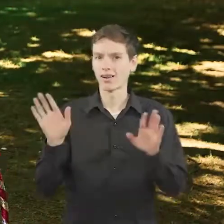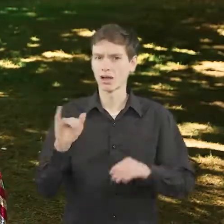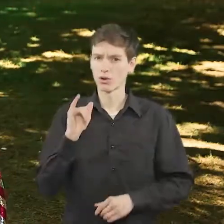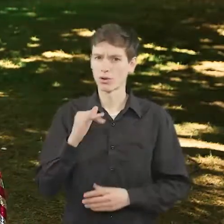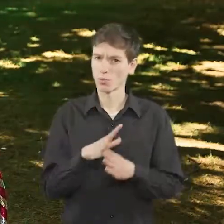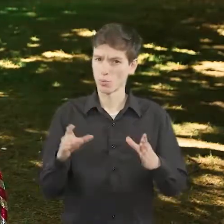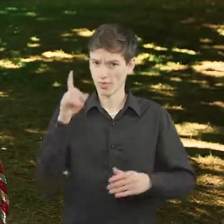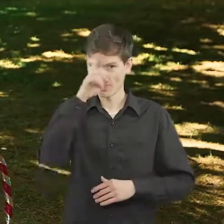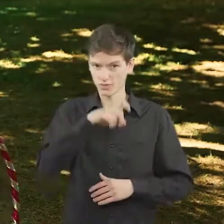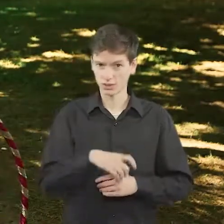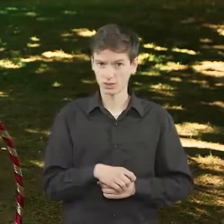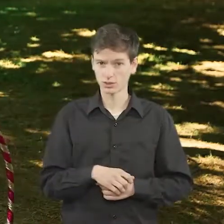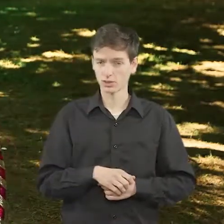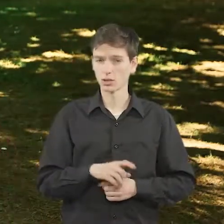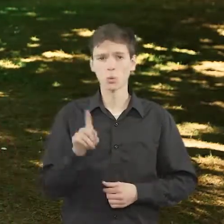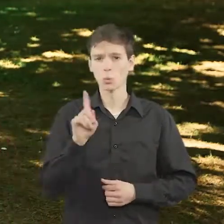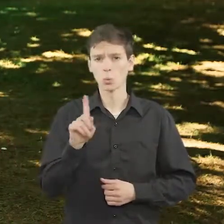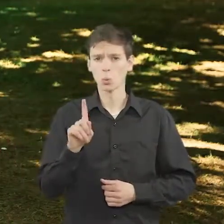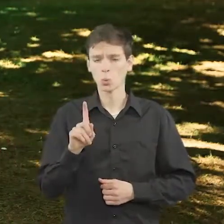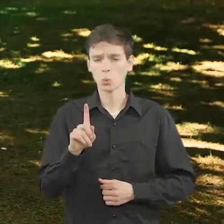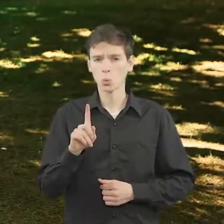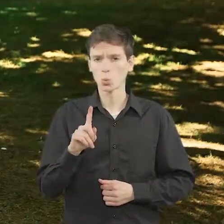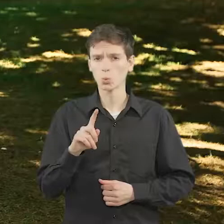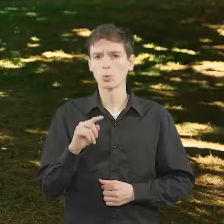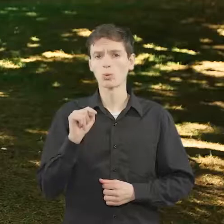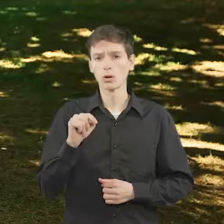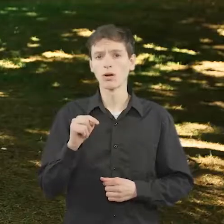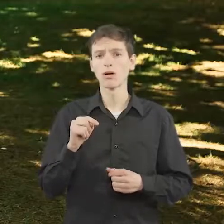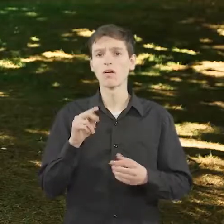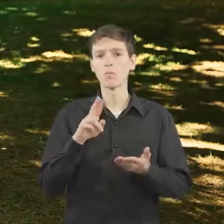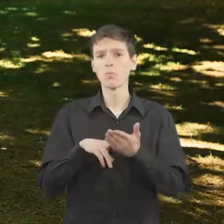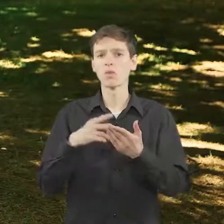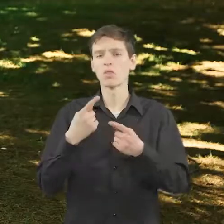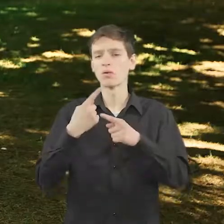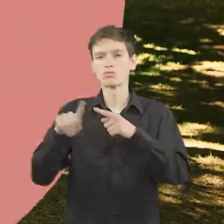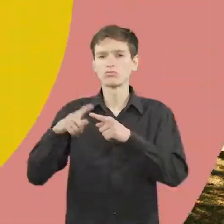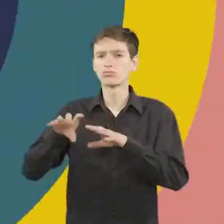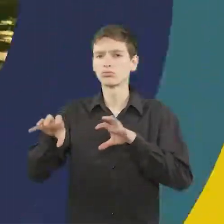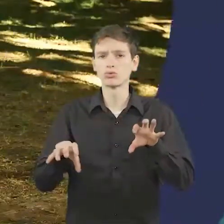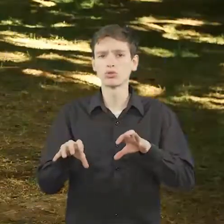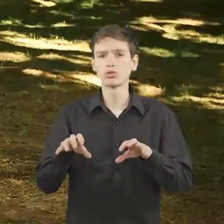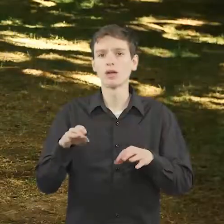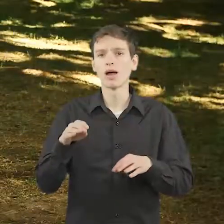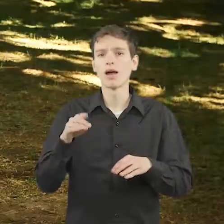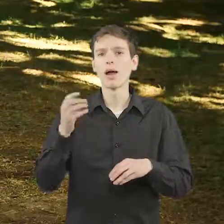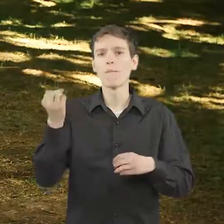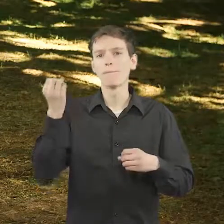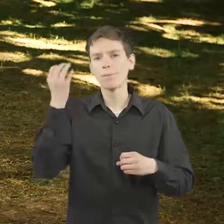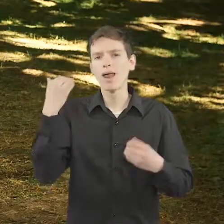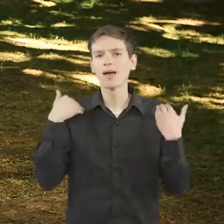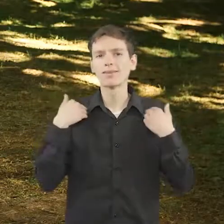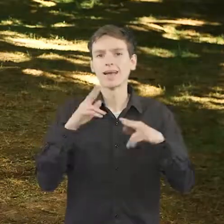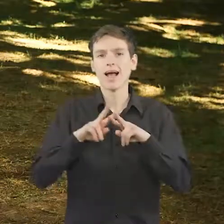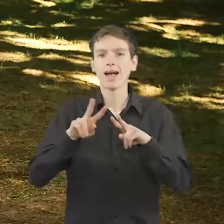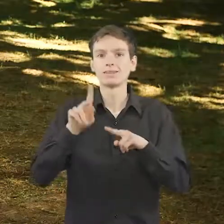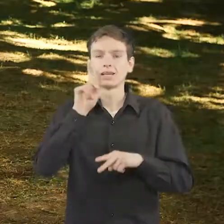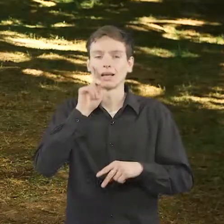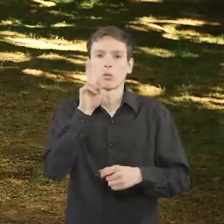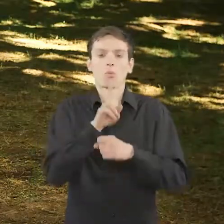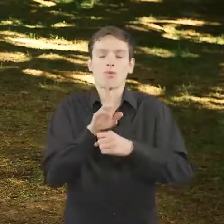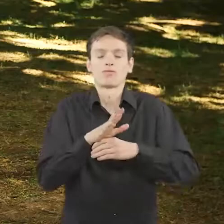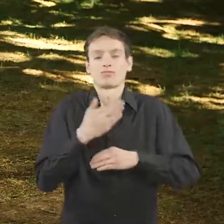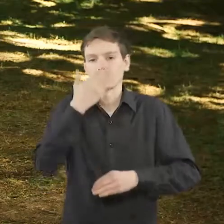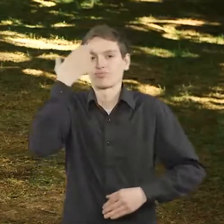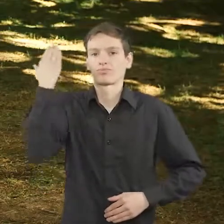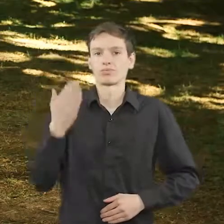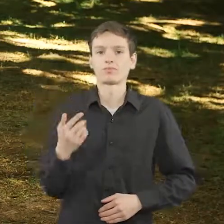¿Y será muy difícil? ¡No! Como muchas cosas, la práctica hace el maestro. Les voy a enseñar algunos trucos que van a hacer más fácil